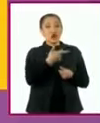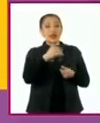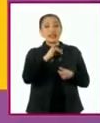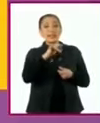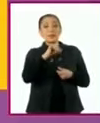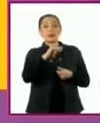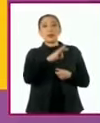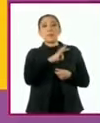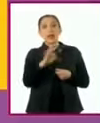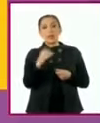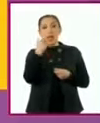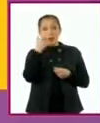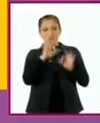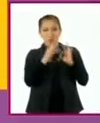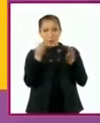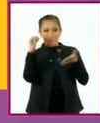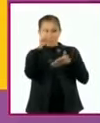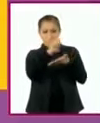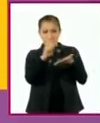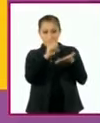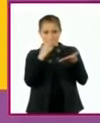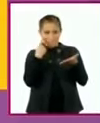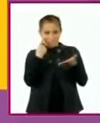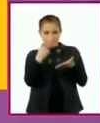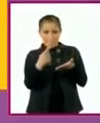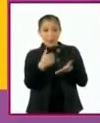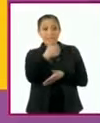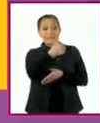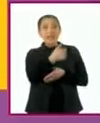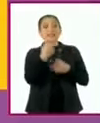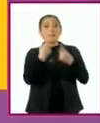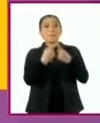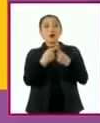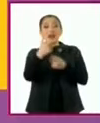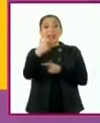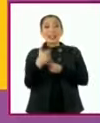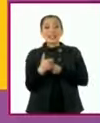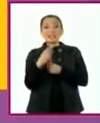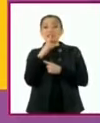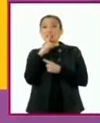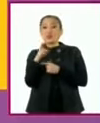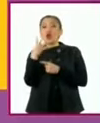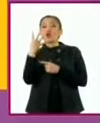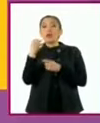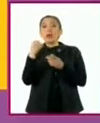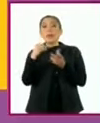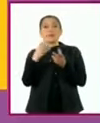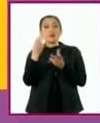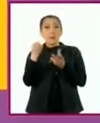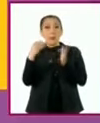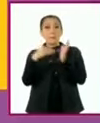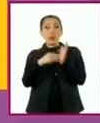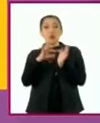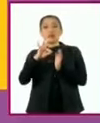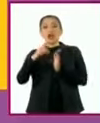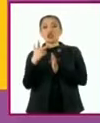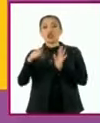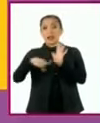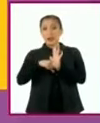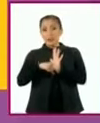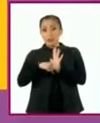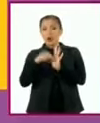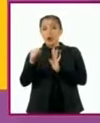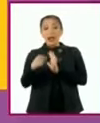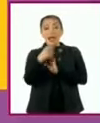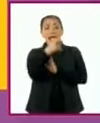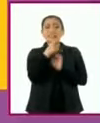puede representarse de la siguiente forma. 6 por x igual a 9048 negativo, donde